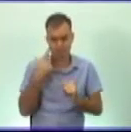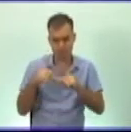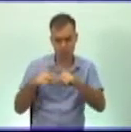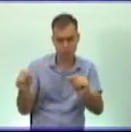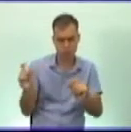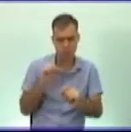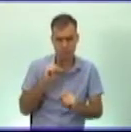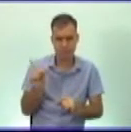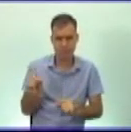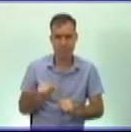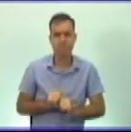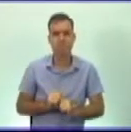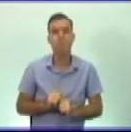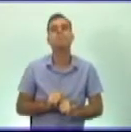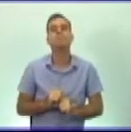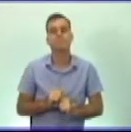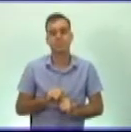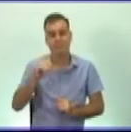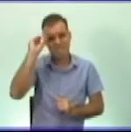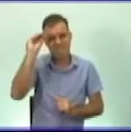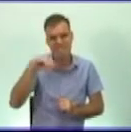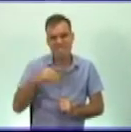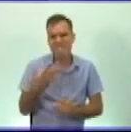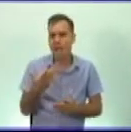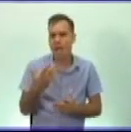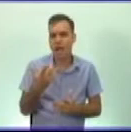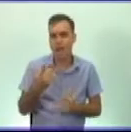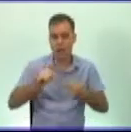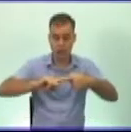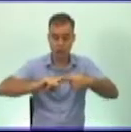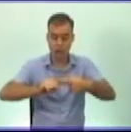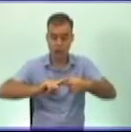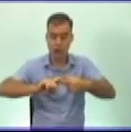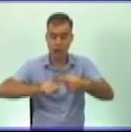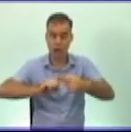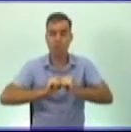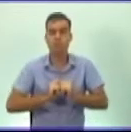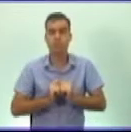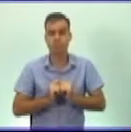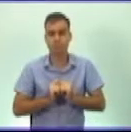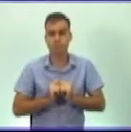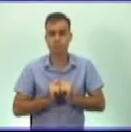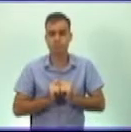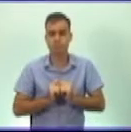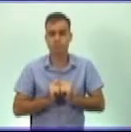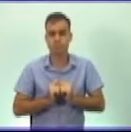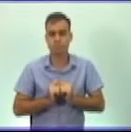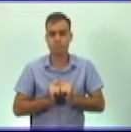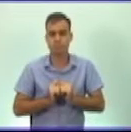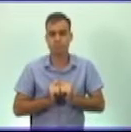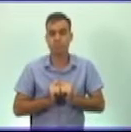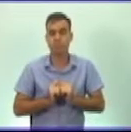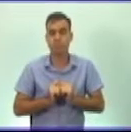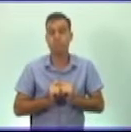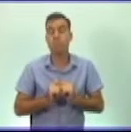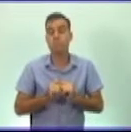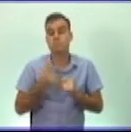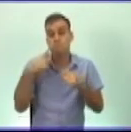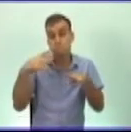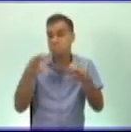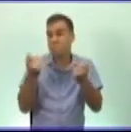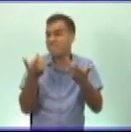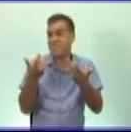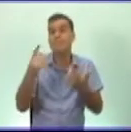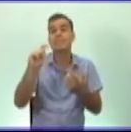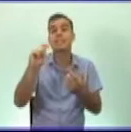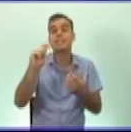Y conocemos la amplitud del ángulo que forma la oblicua con la cuerda ED. ¿Qué nos permite hallar? Nos permite